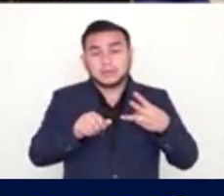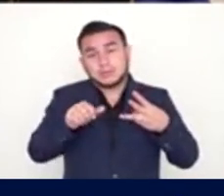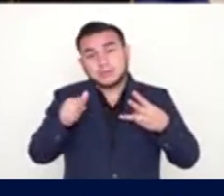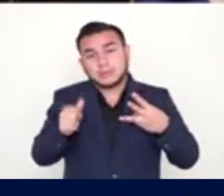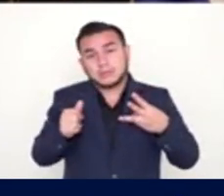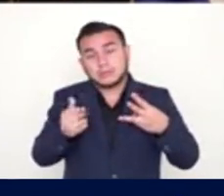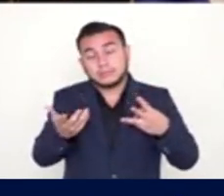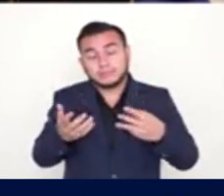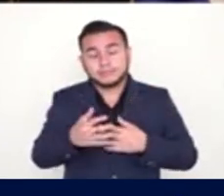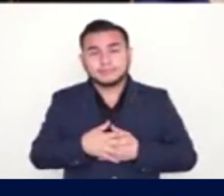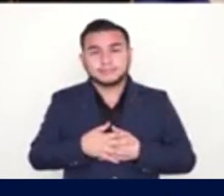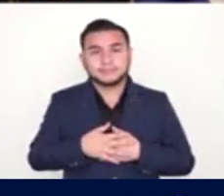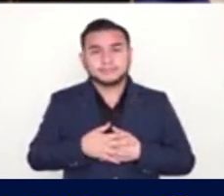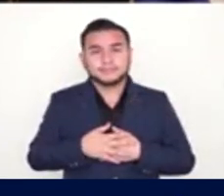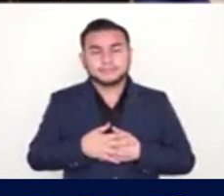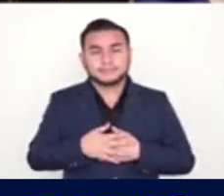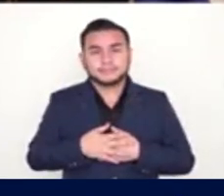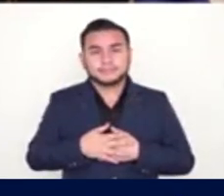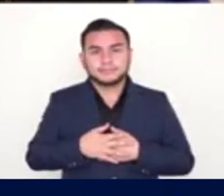en la cola.